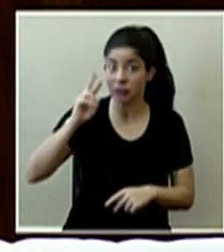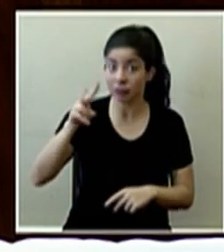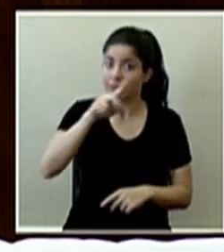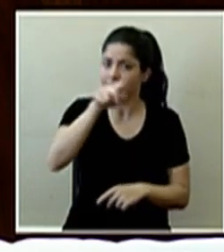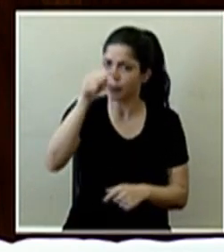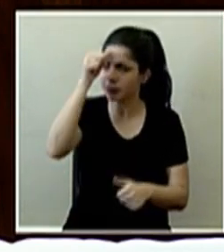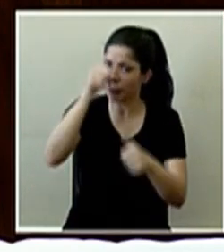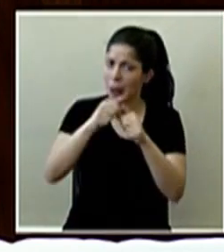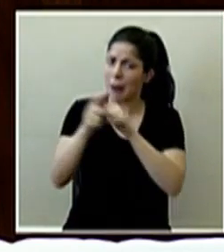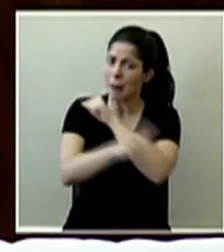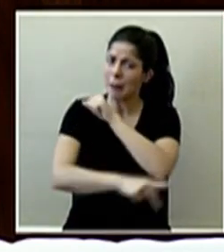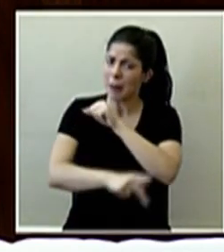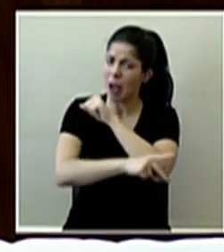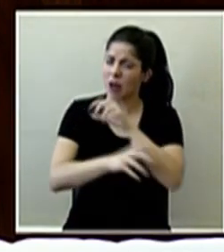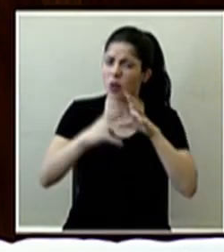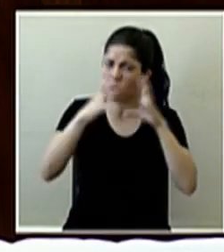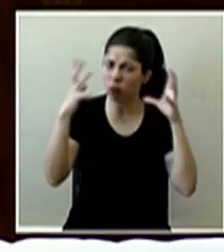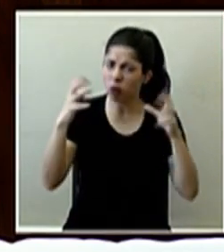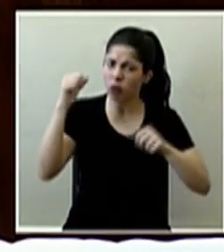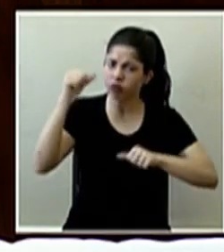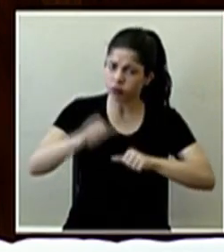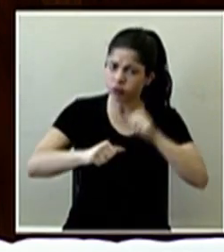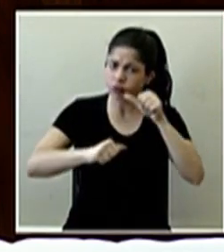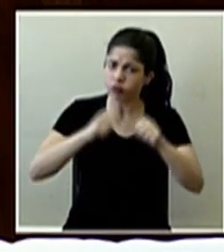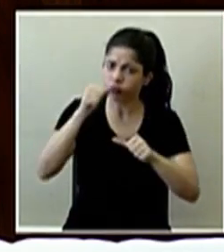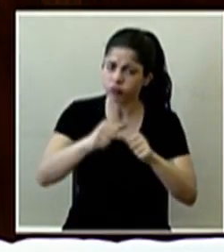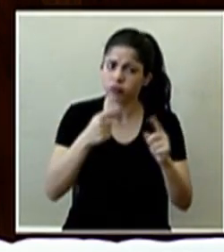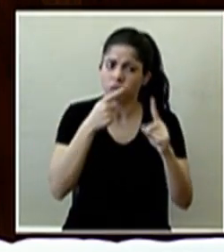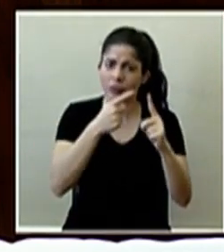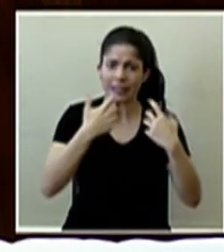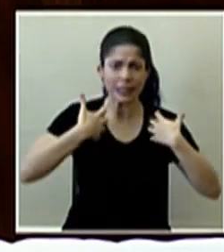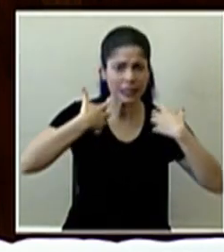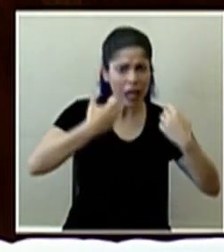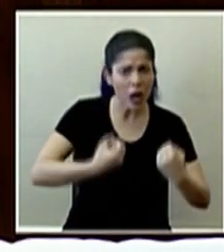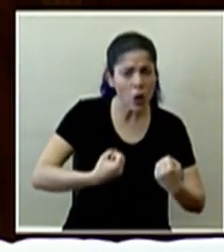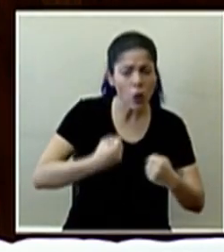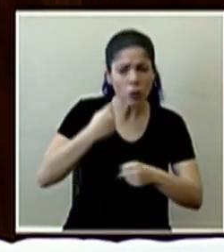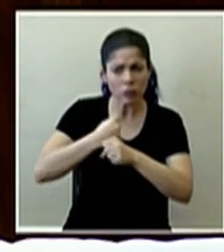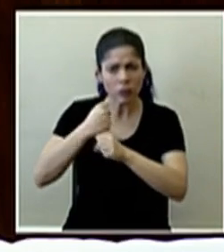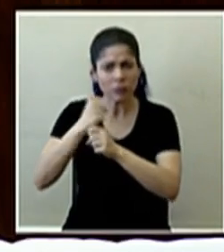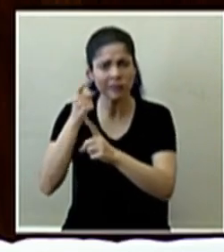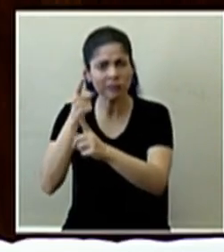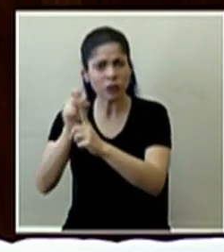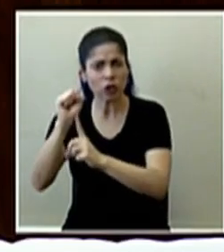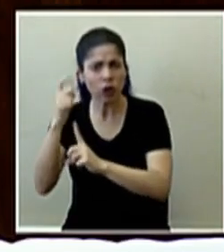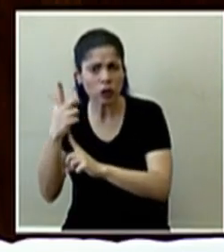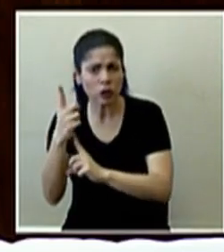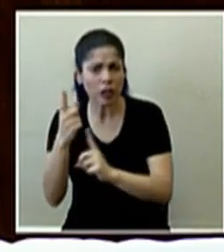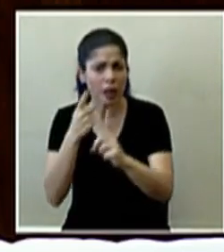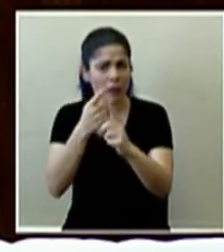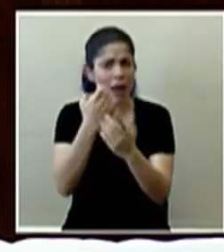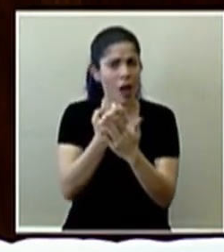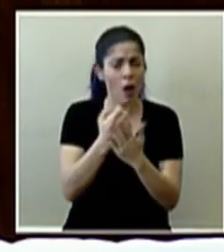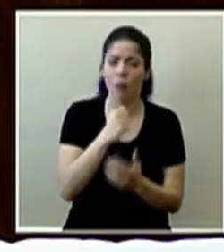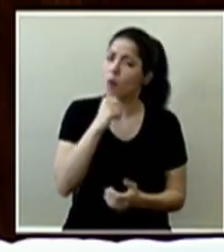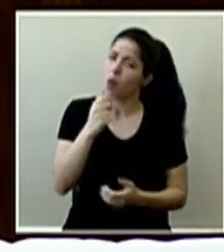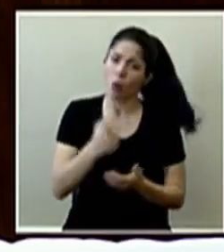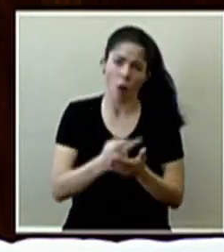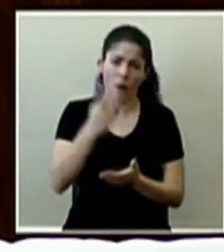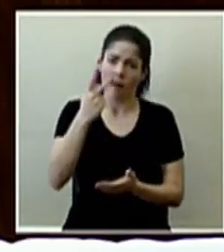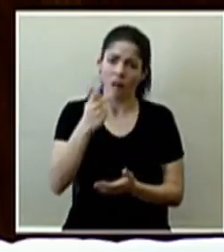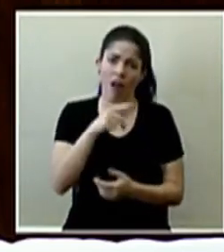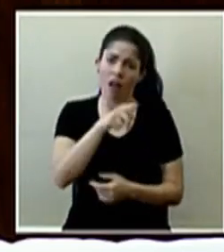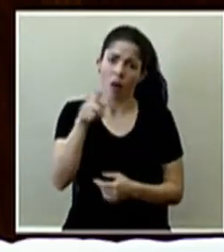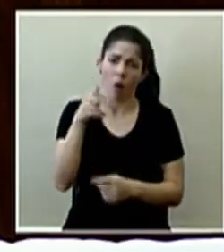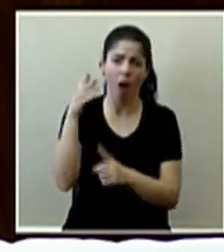país hace un esfuerzo enorme en salud, en lo social y en lo económico, y que no se vale